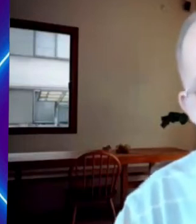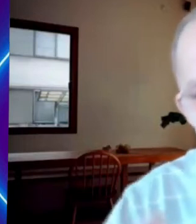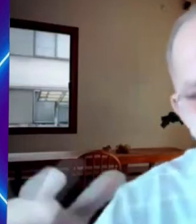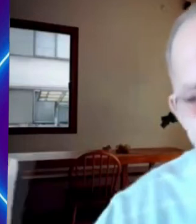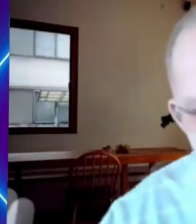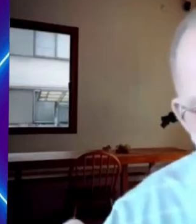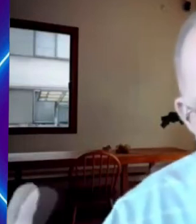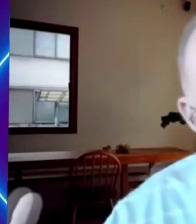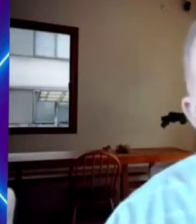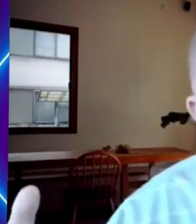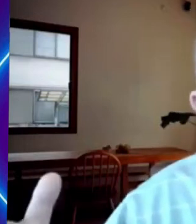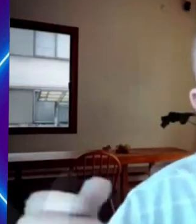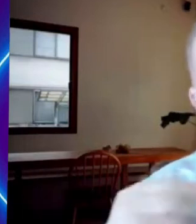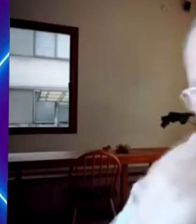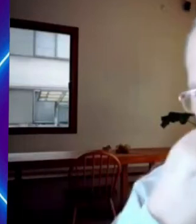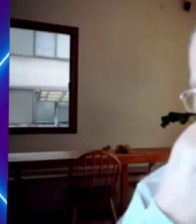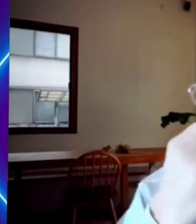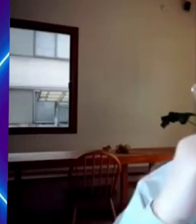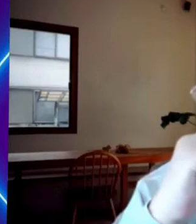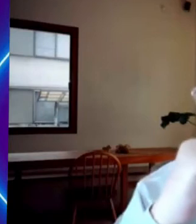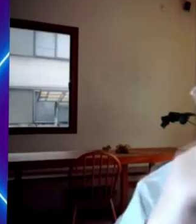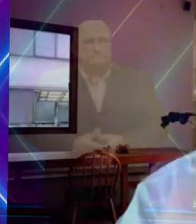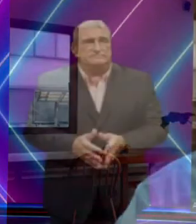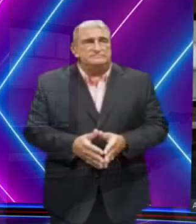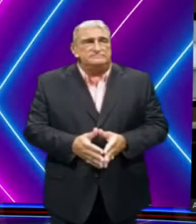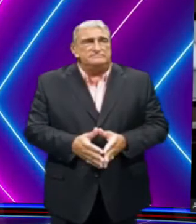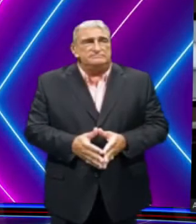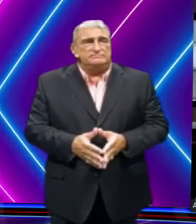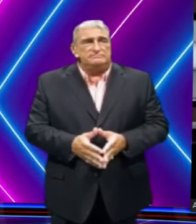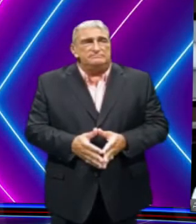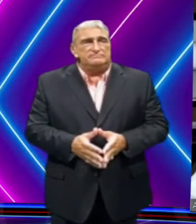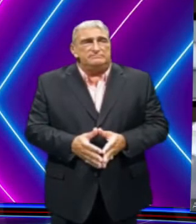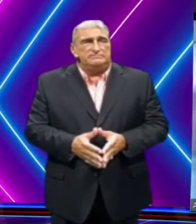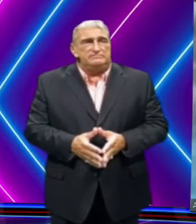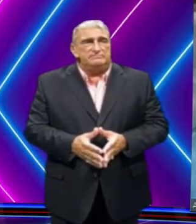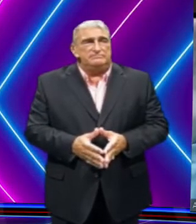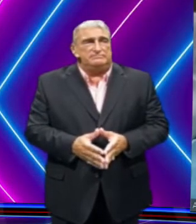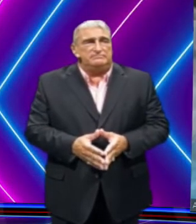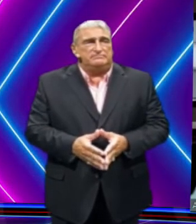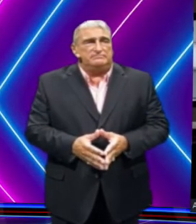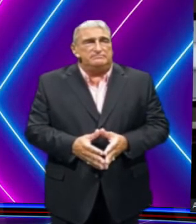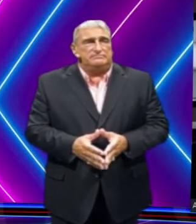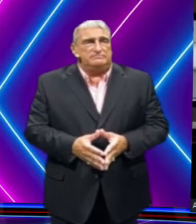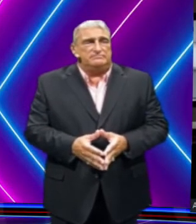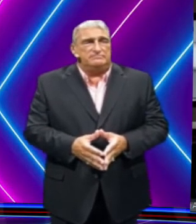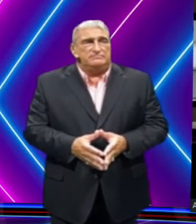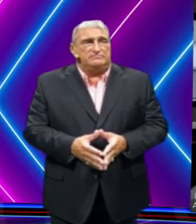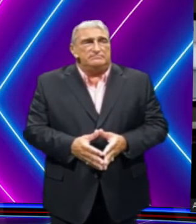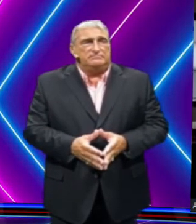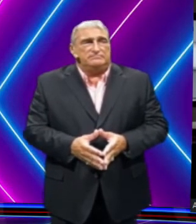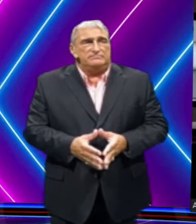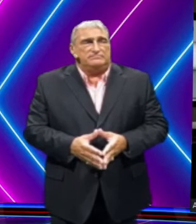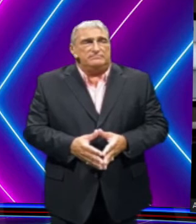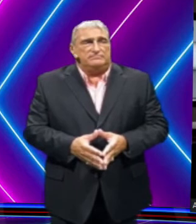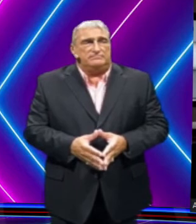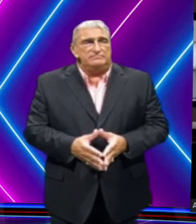de un auto grande para que se entienda, Sí. entre una gama media y la top top, 14 mil dólares,